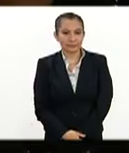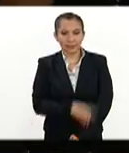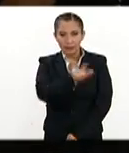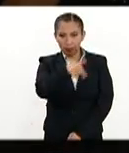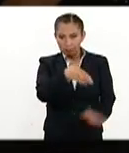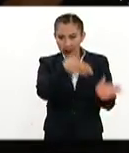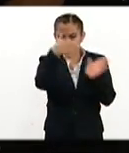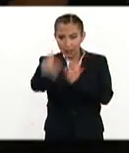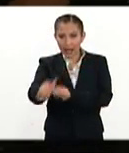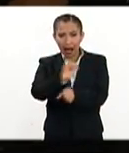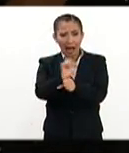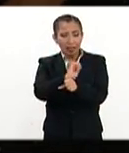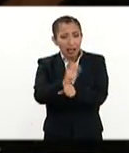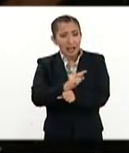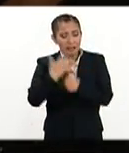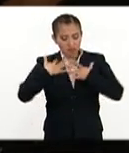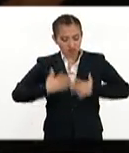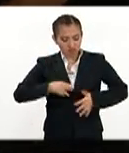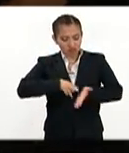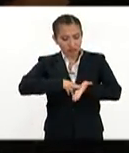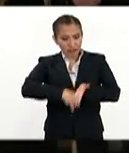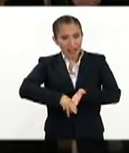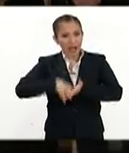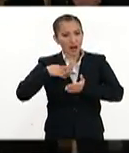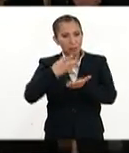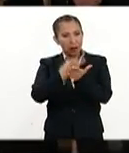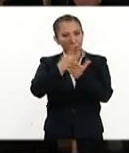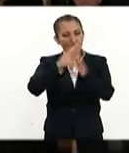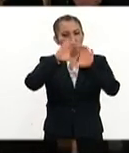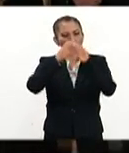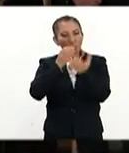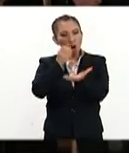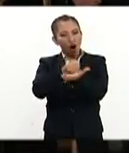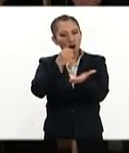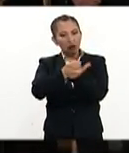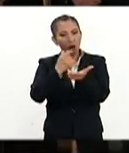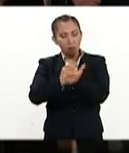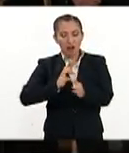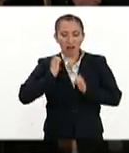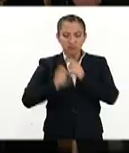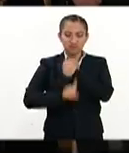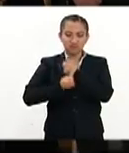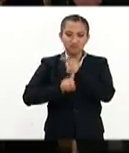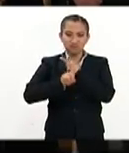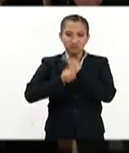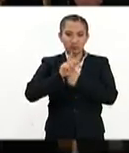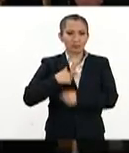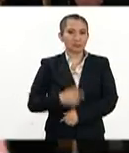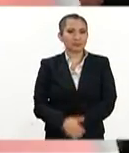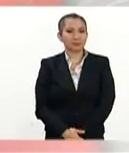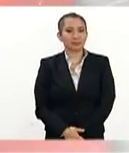Más adelante, actrices se visten de negro en los Golden Globes para protestar contra el acoso y abuso sexual en Hollywood.